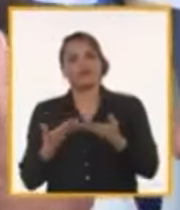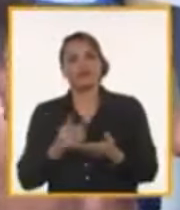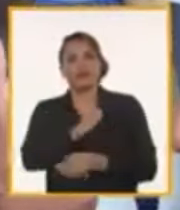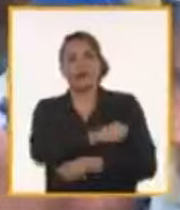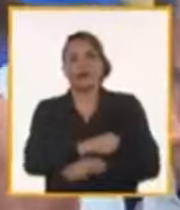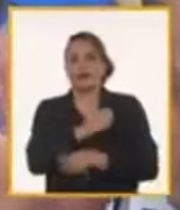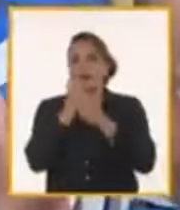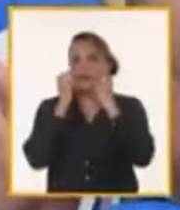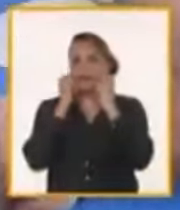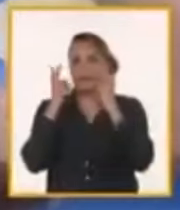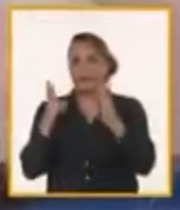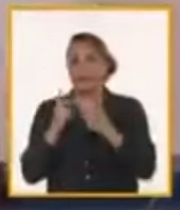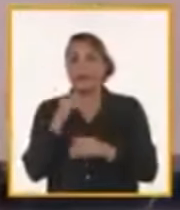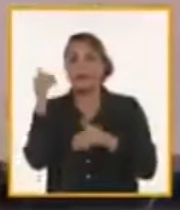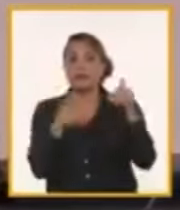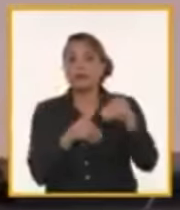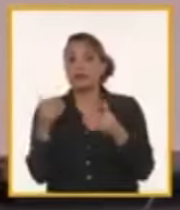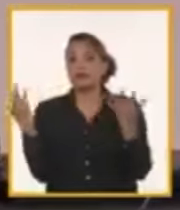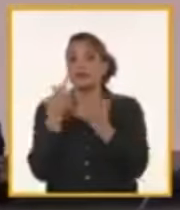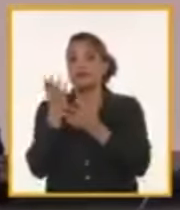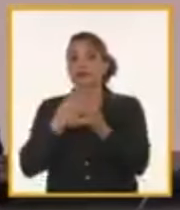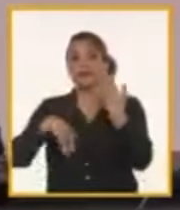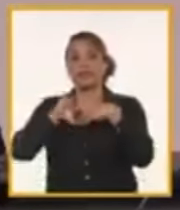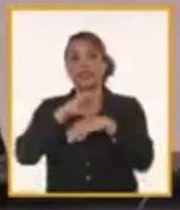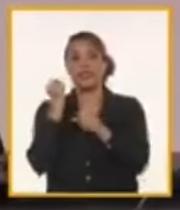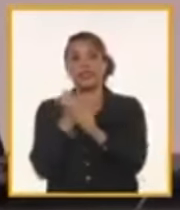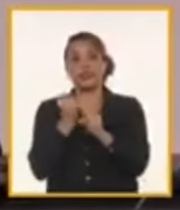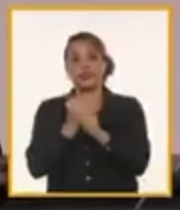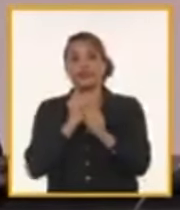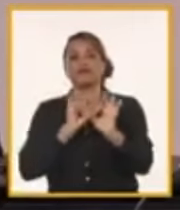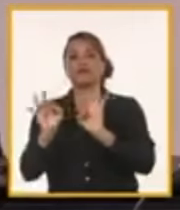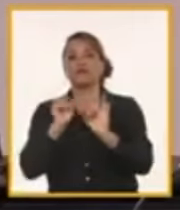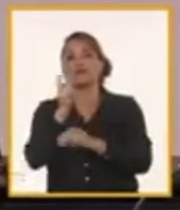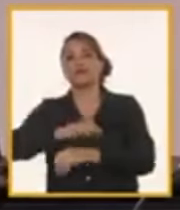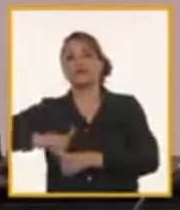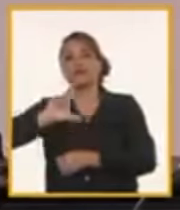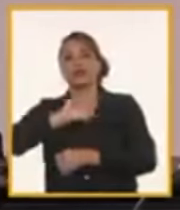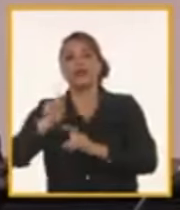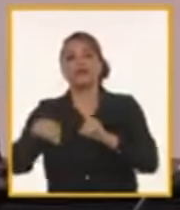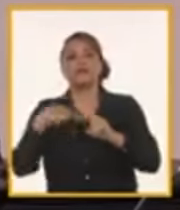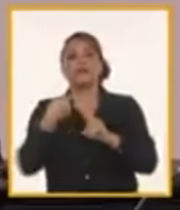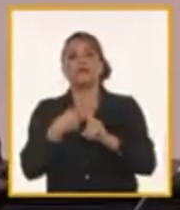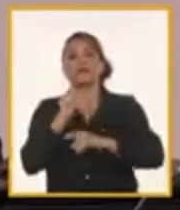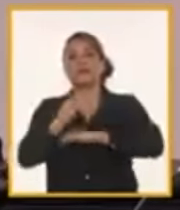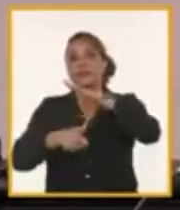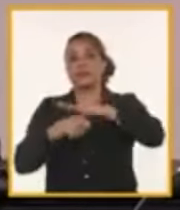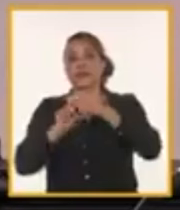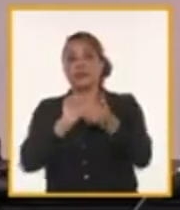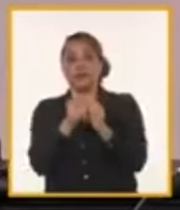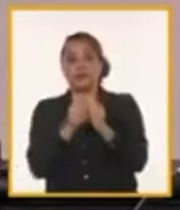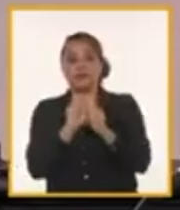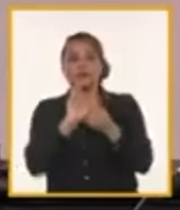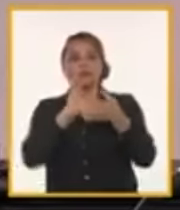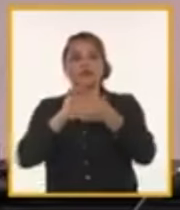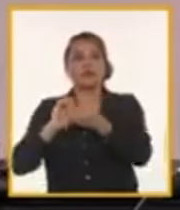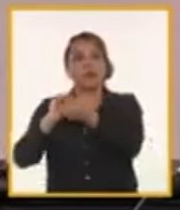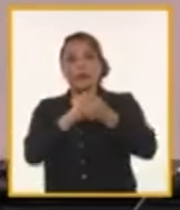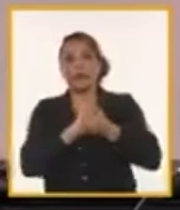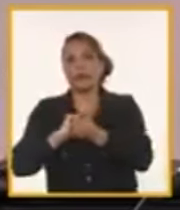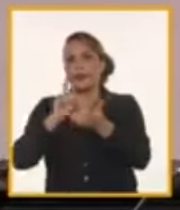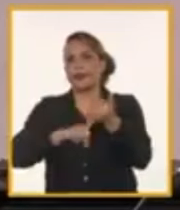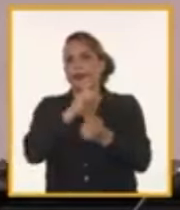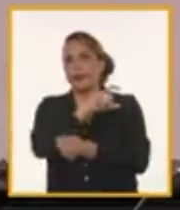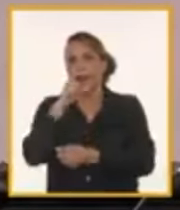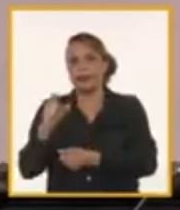vida allí estaban presentes la ministra de trabajo y seguridad social el presidente del inder compañeros del comité central del partido del buró